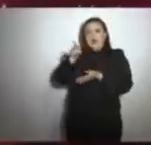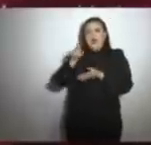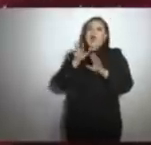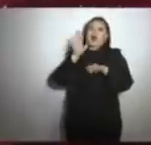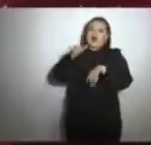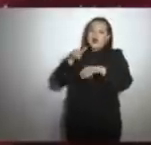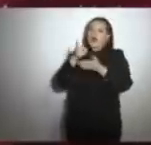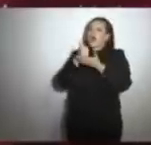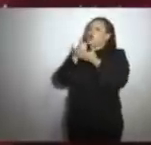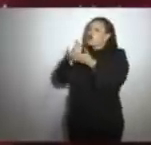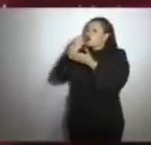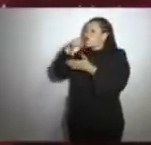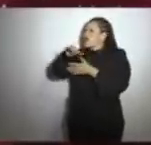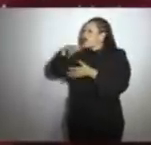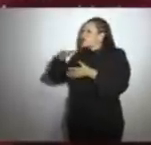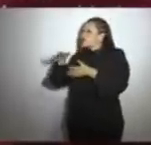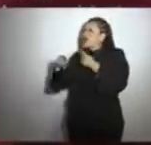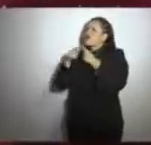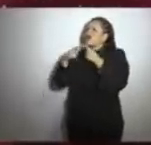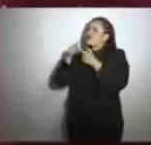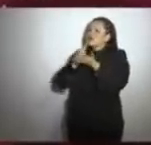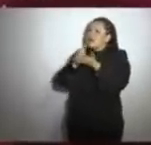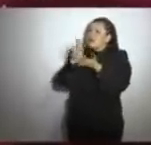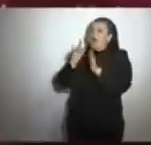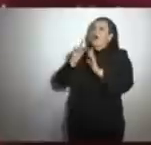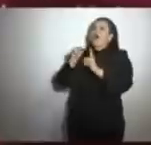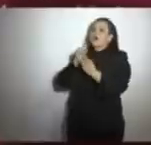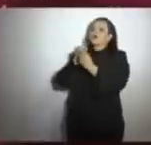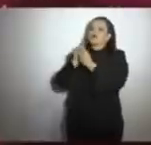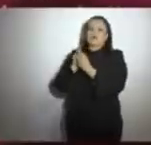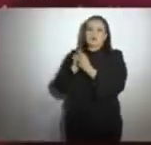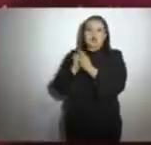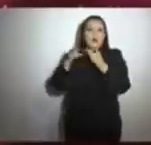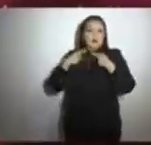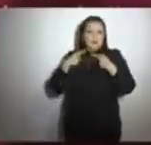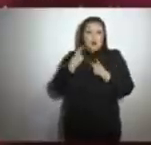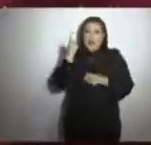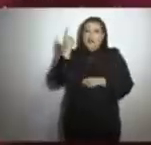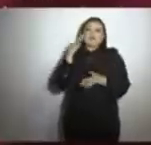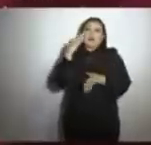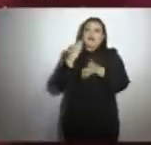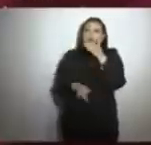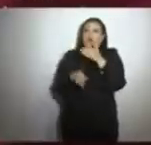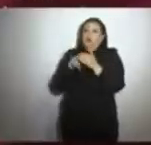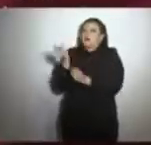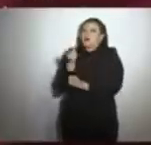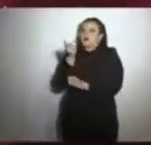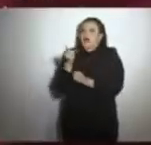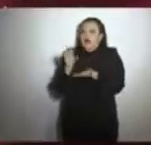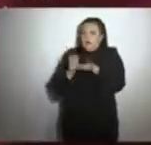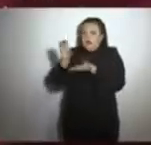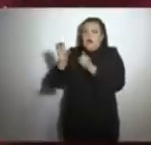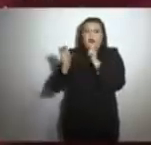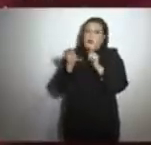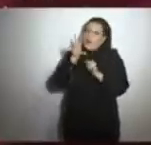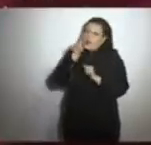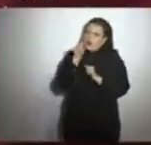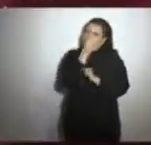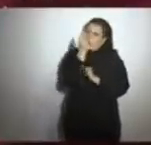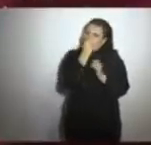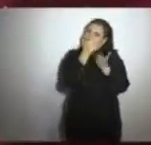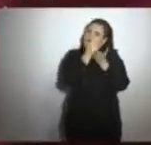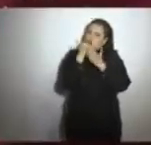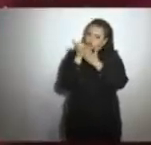ayúdenos a localizar a todos, que nadie se quede fuera. Y ahí vamos a requerir muchas